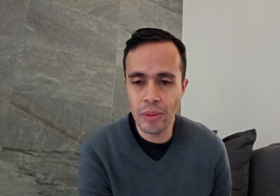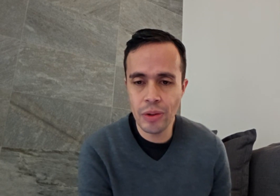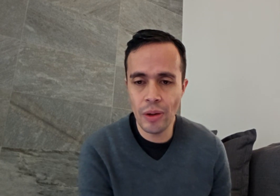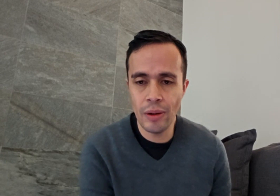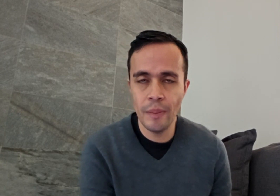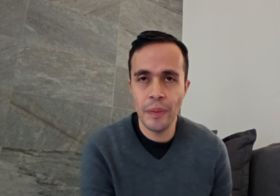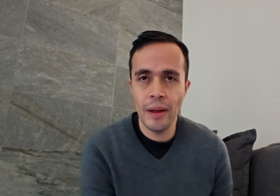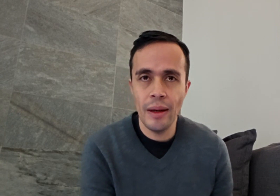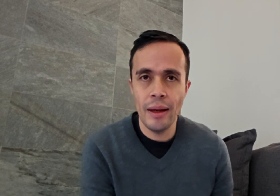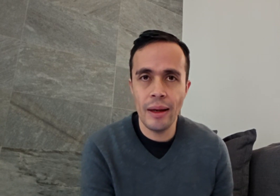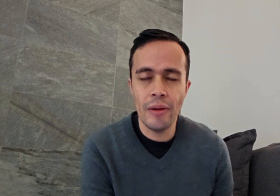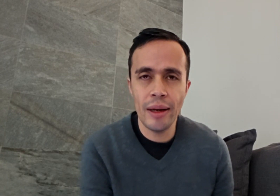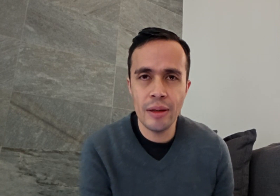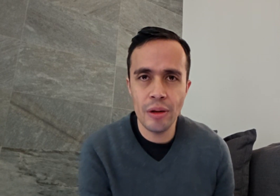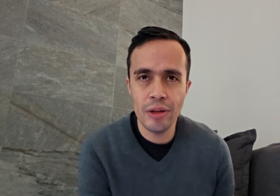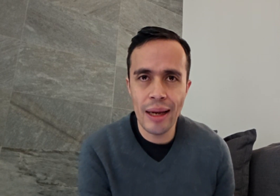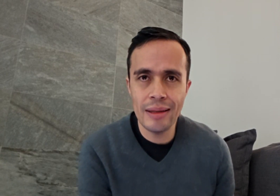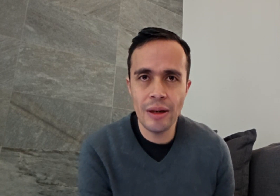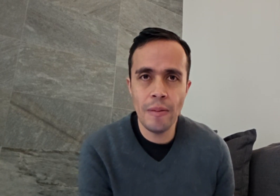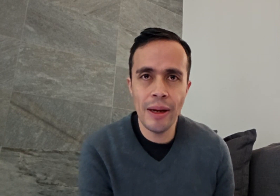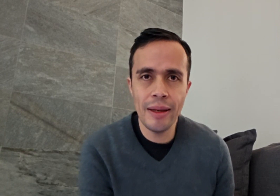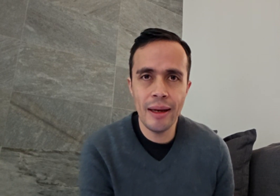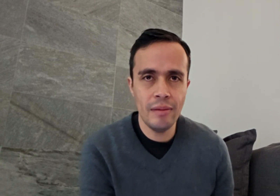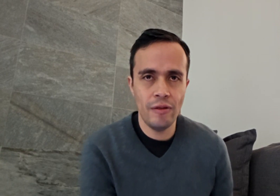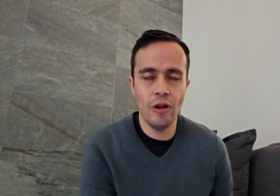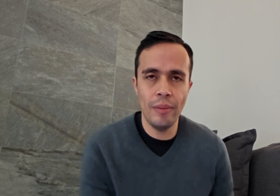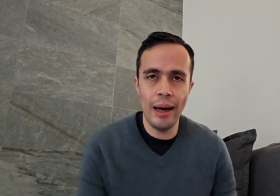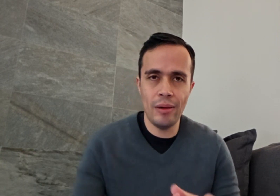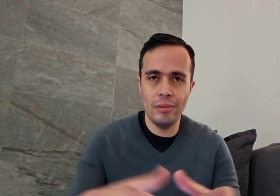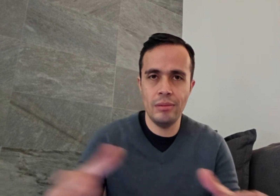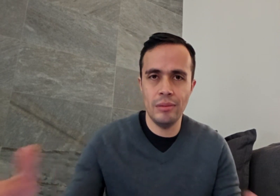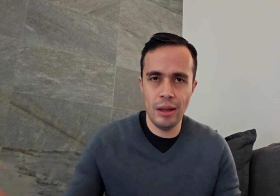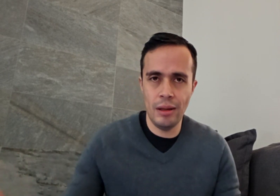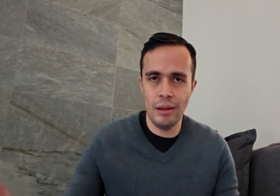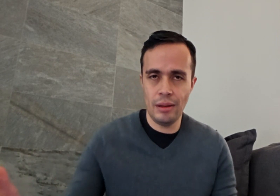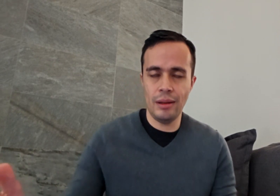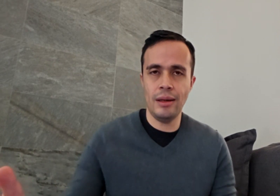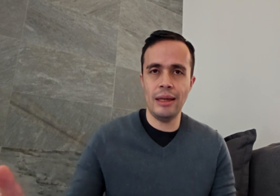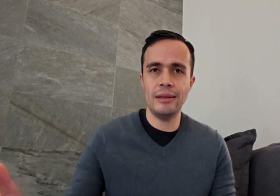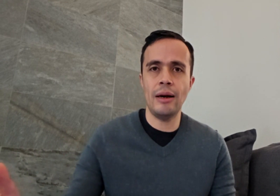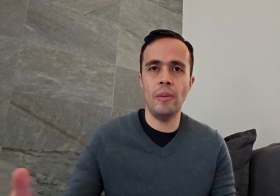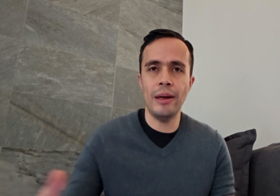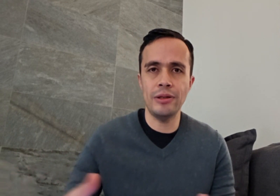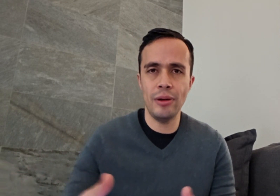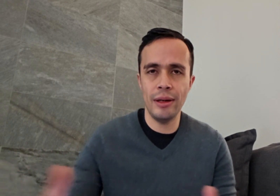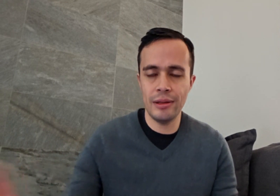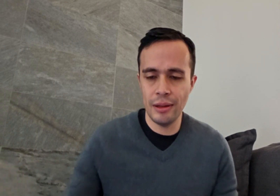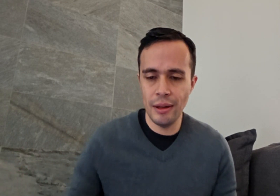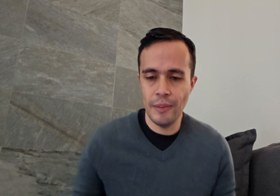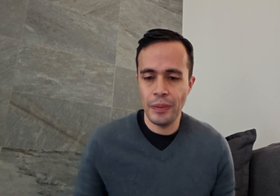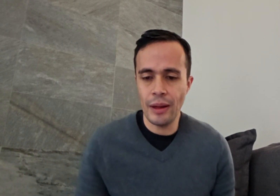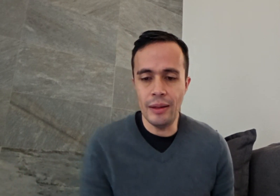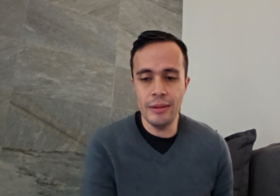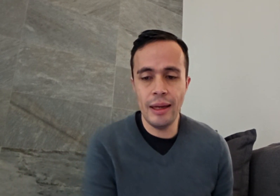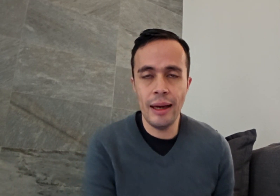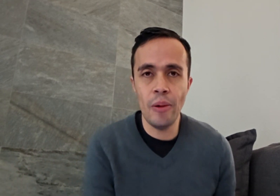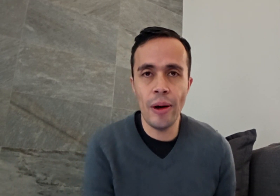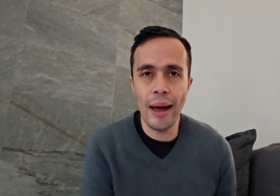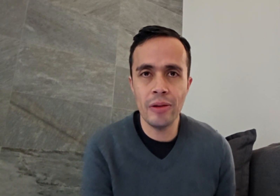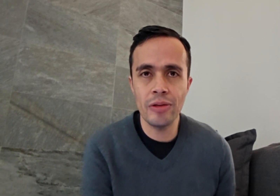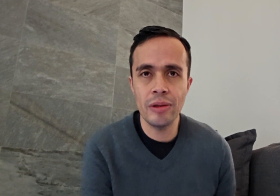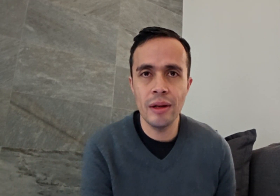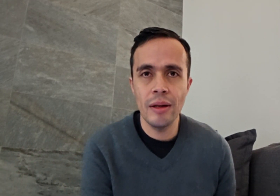de la corrupción, Claudio X González y compañía, formaron hasta agrupaciones